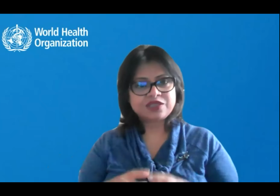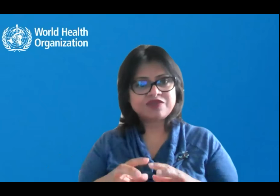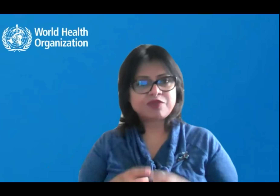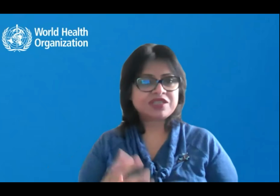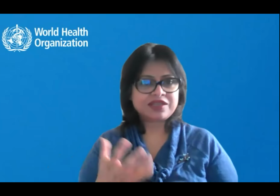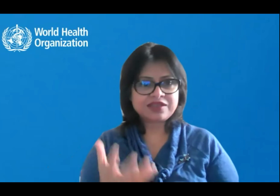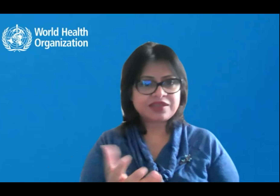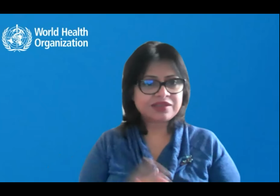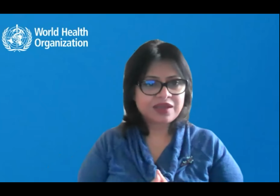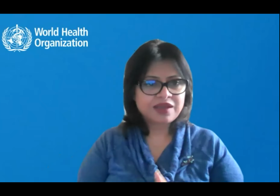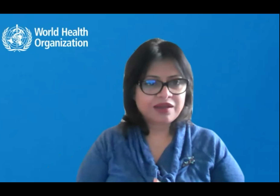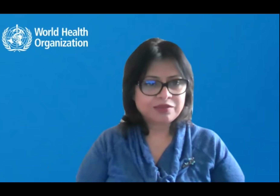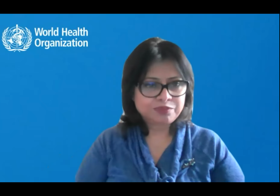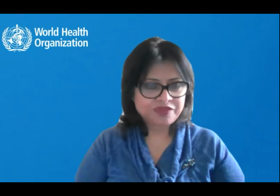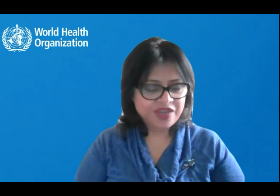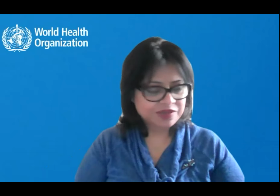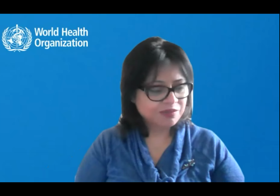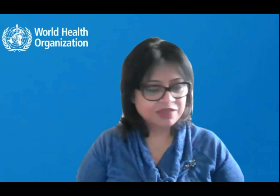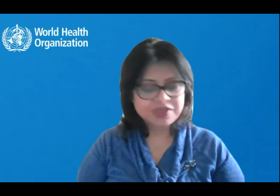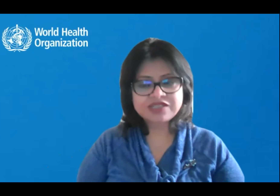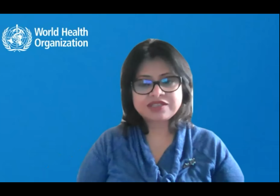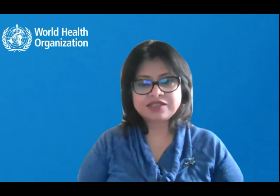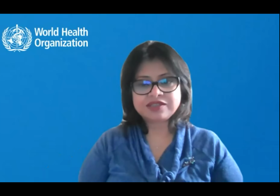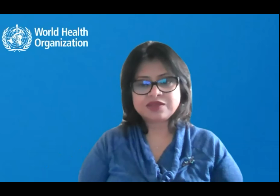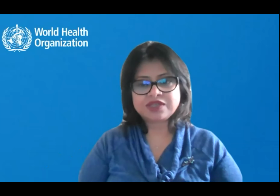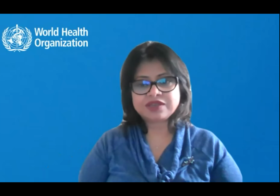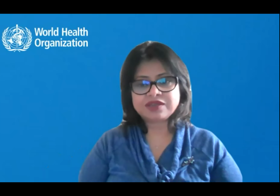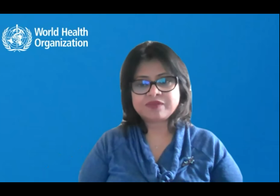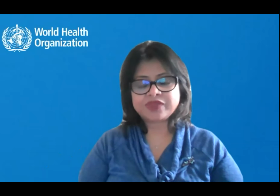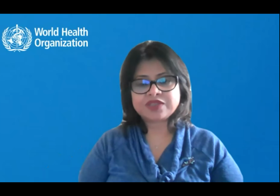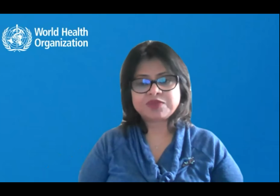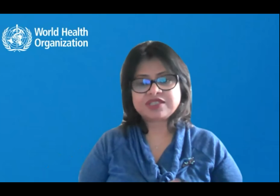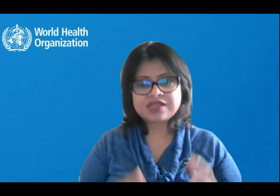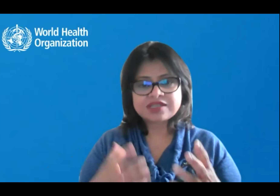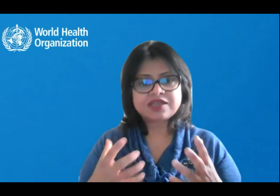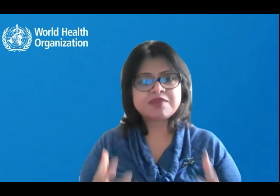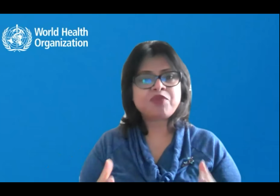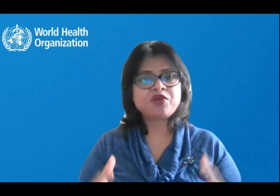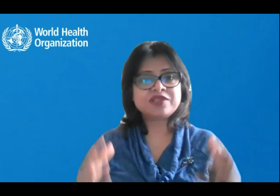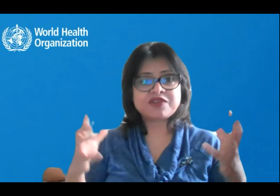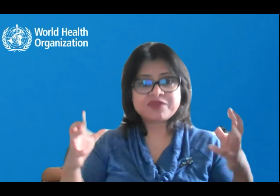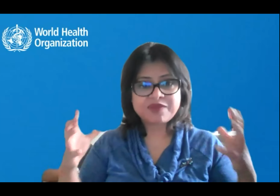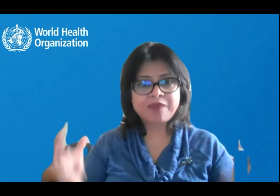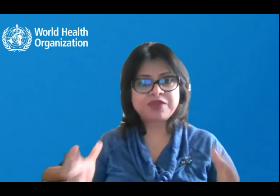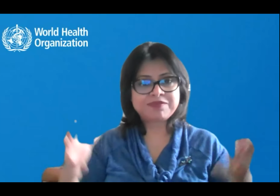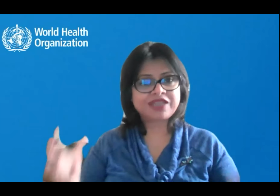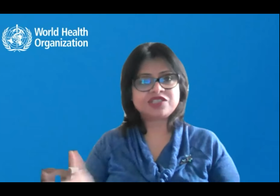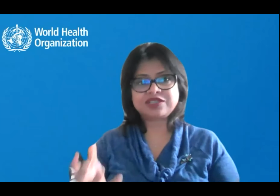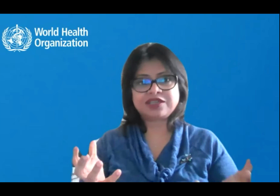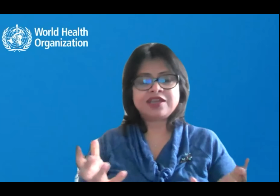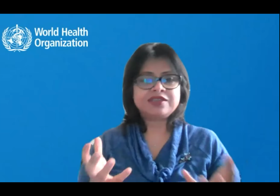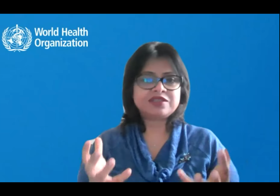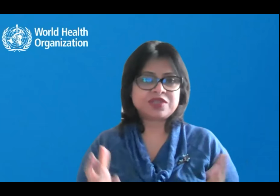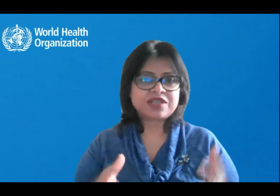esta información no es presentada. Esta información, creo que el profesor Mike mencionó